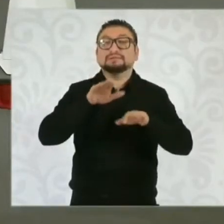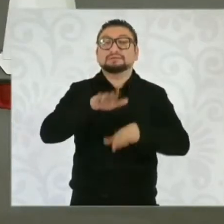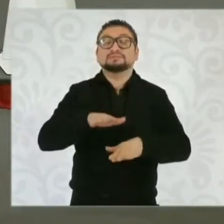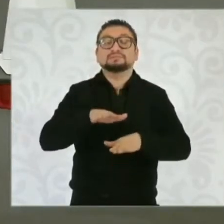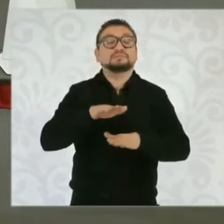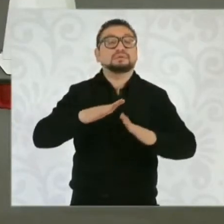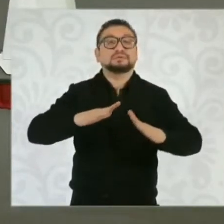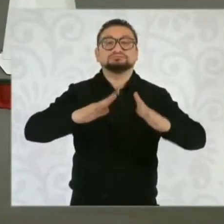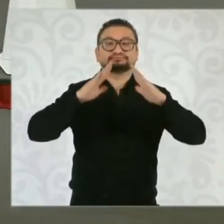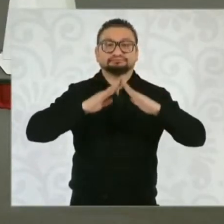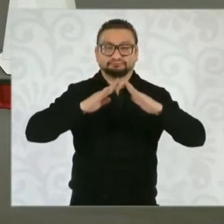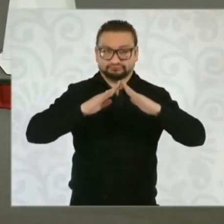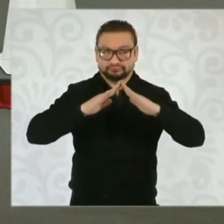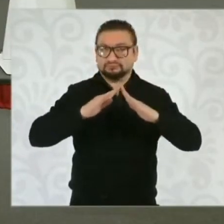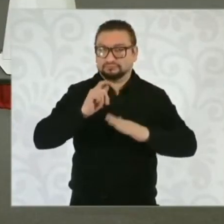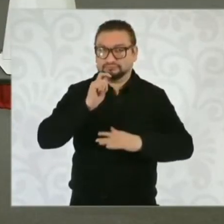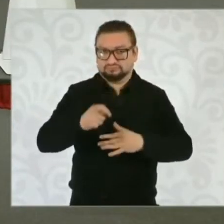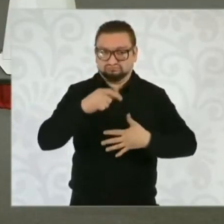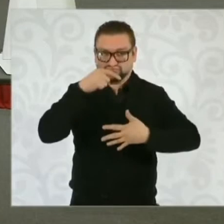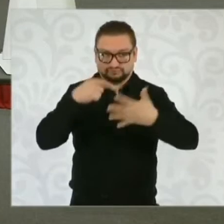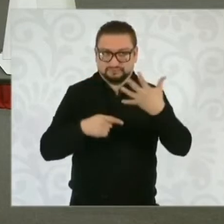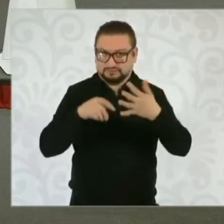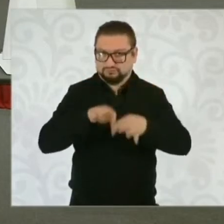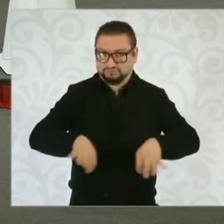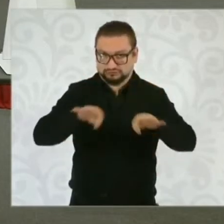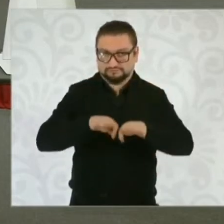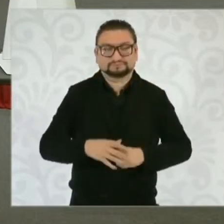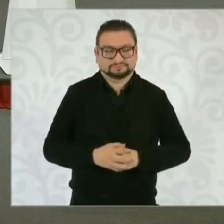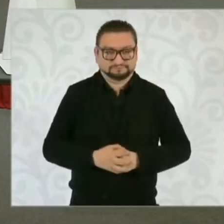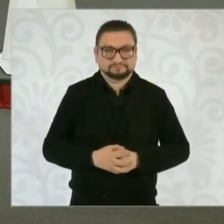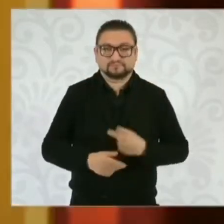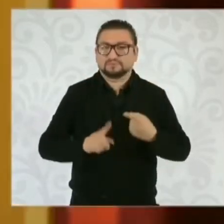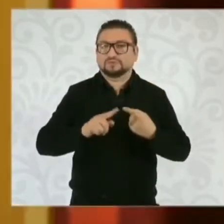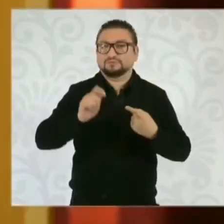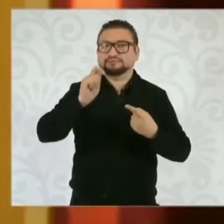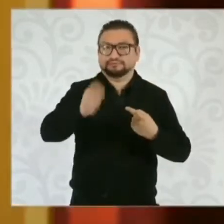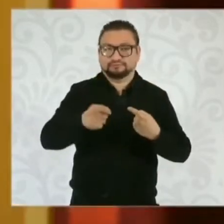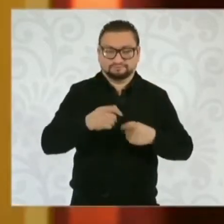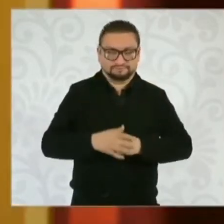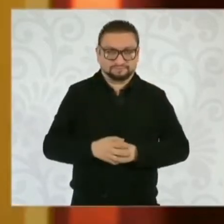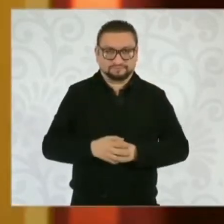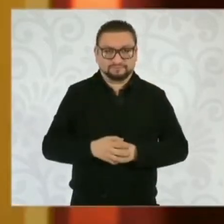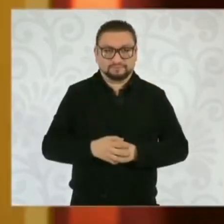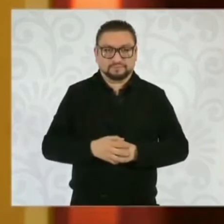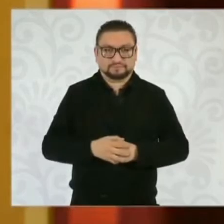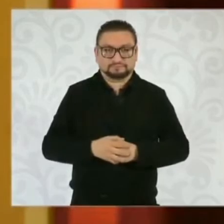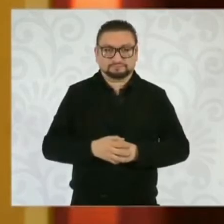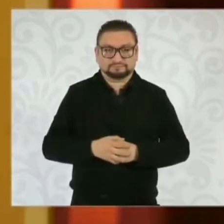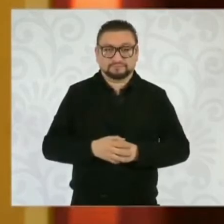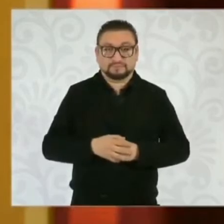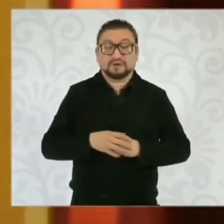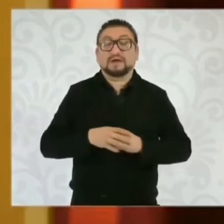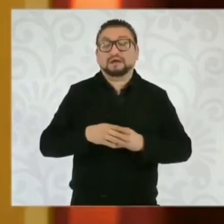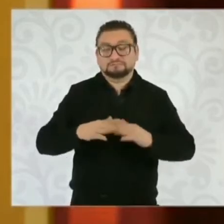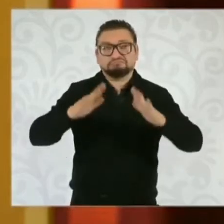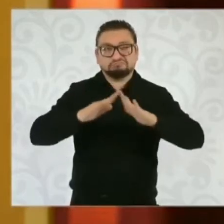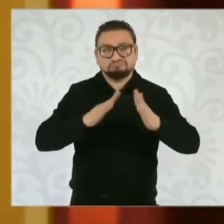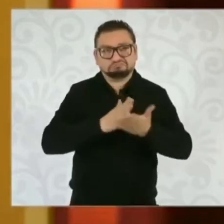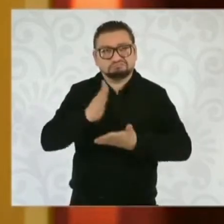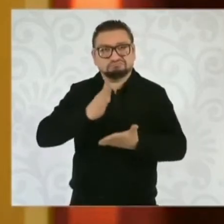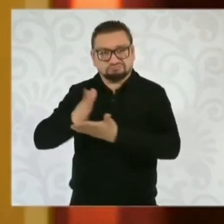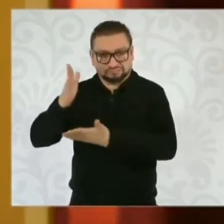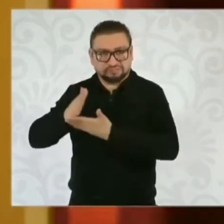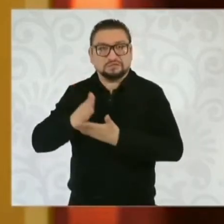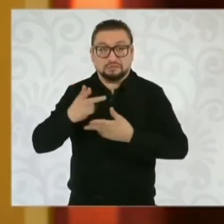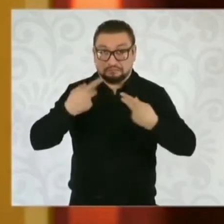vivienda, tenemos los siguientes puntos muy importantes. 1, priorizar el acceso a la vivienda para los trabajadores